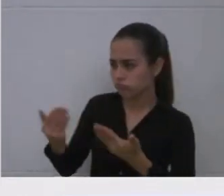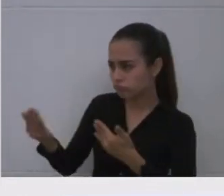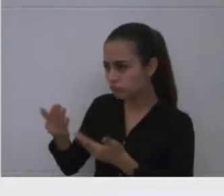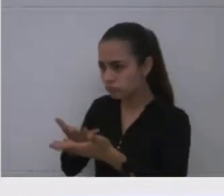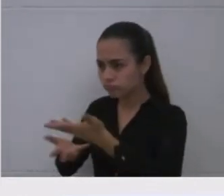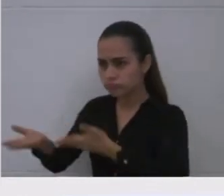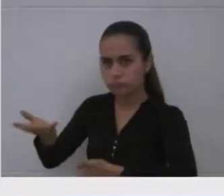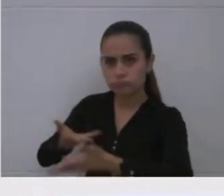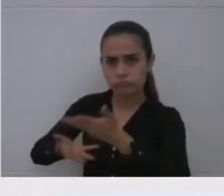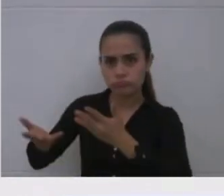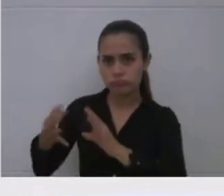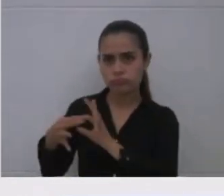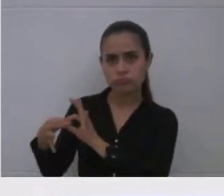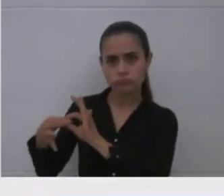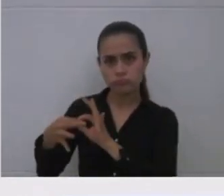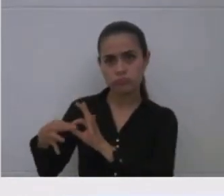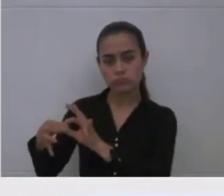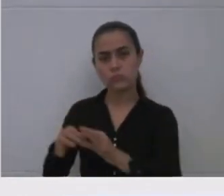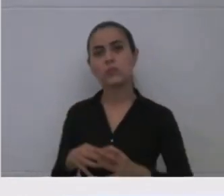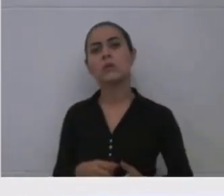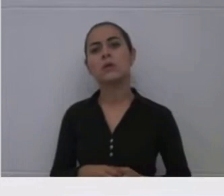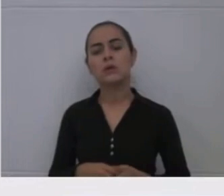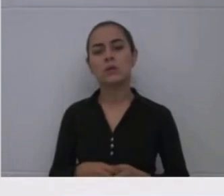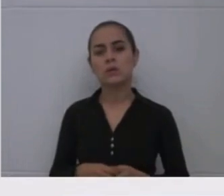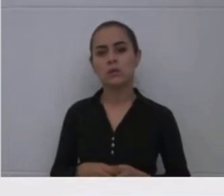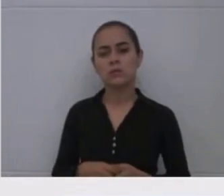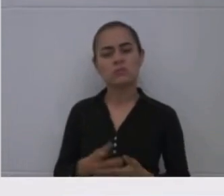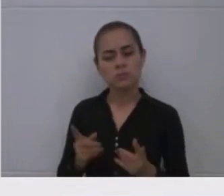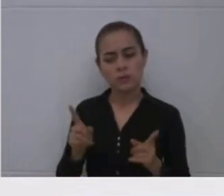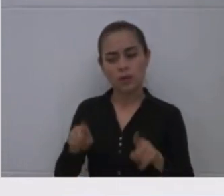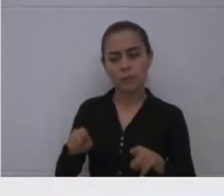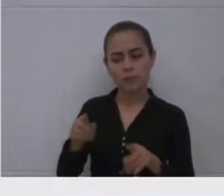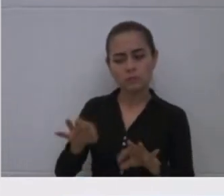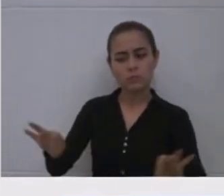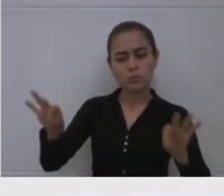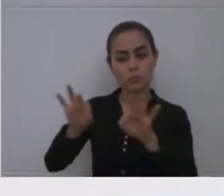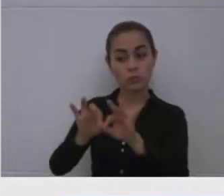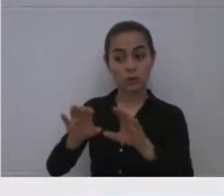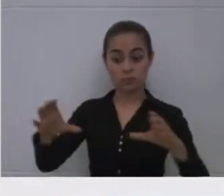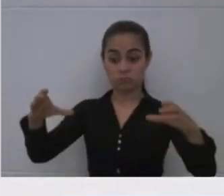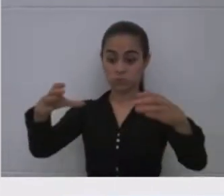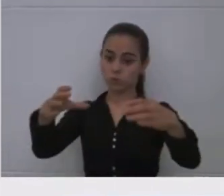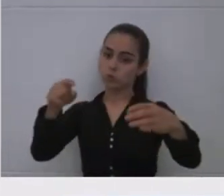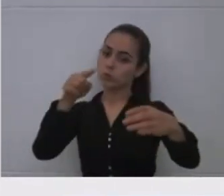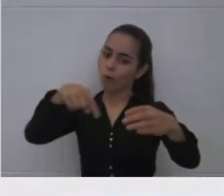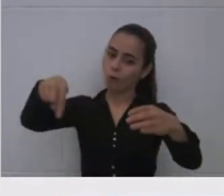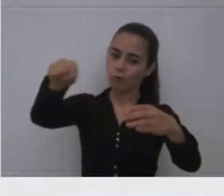conozco su interés para poner lo colectivo por encima de lo individual.